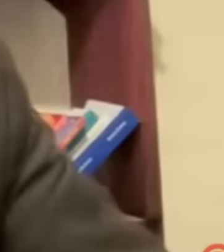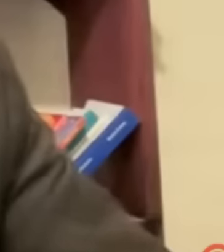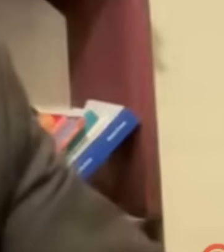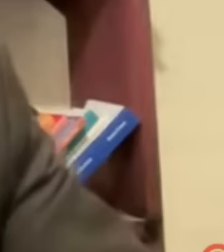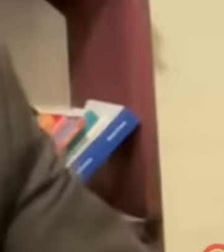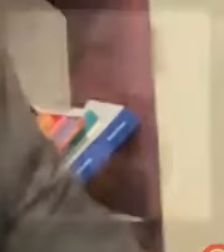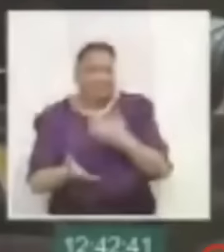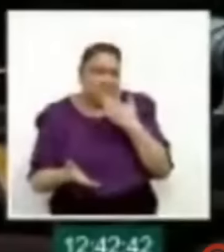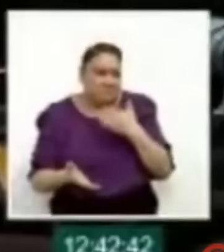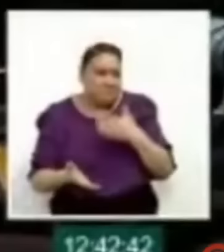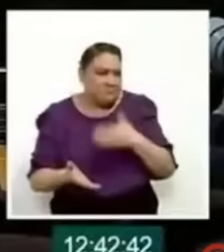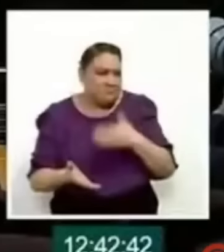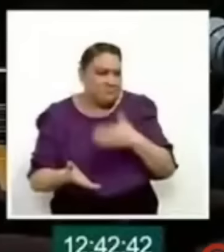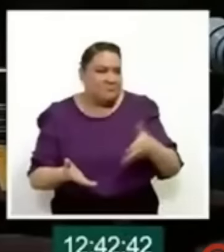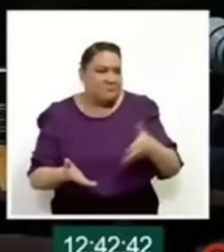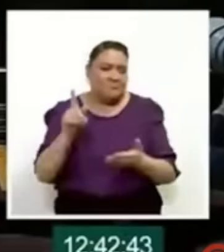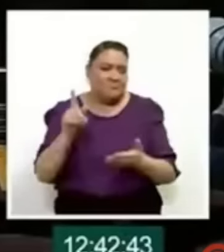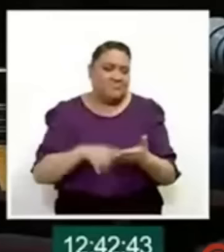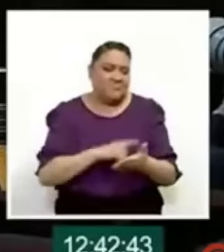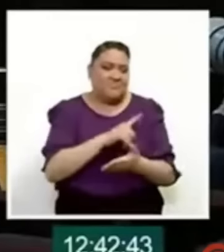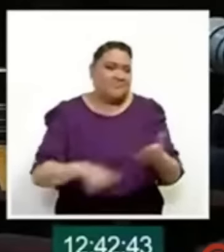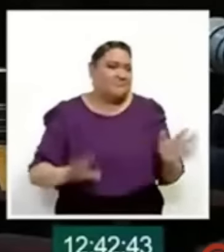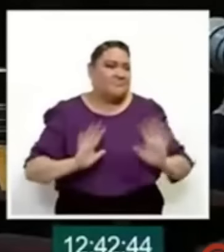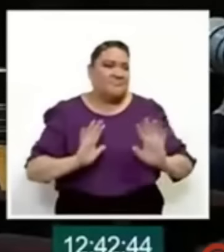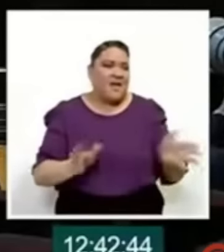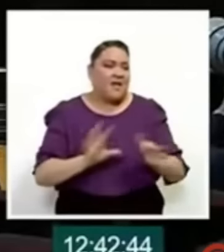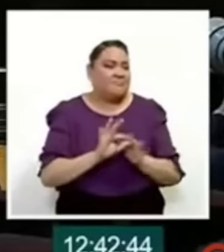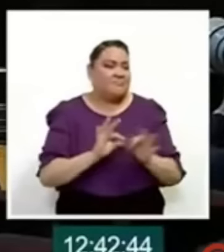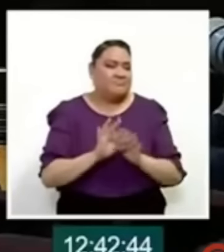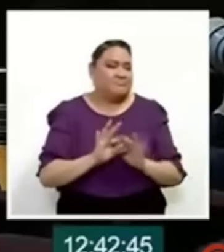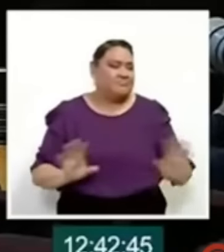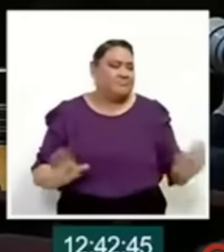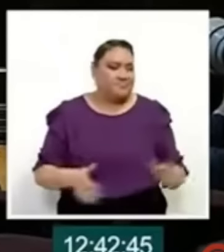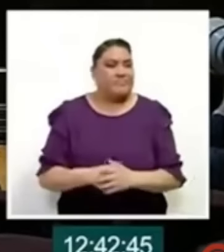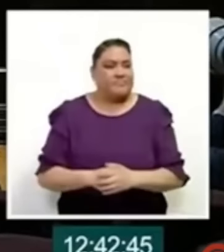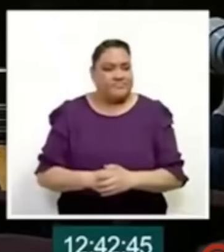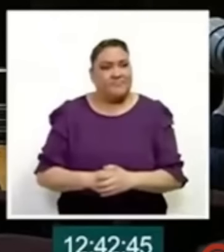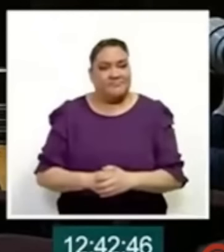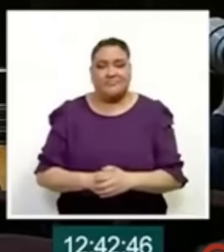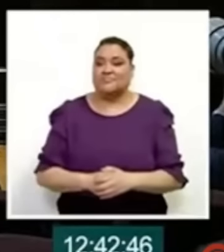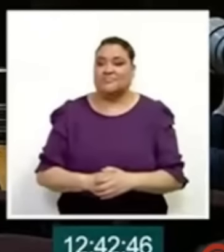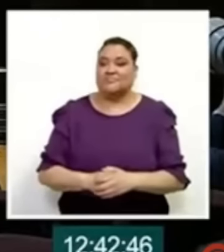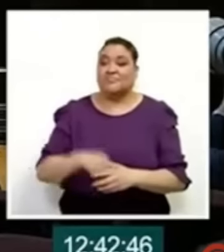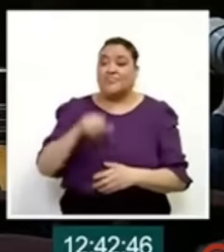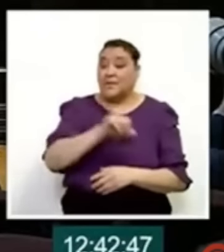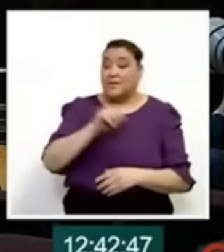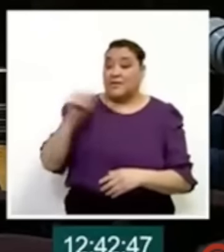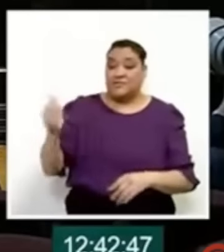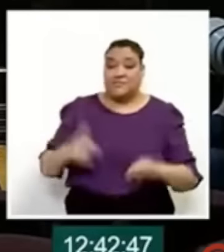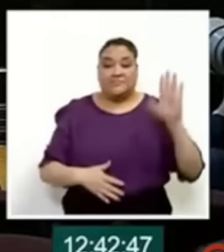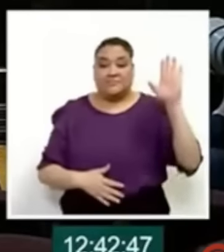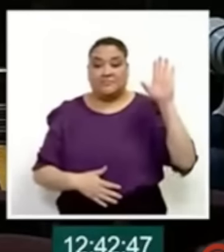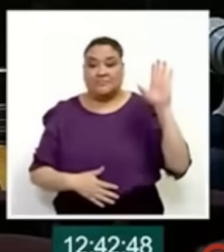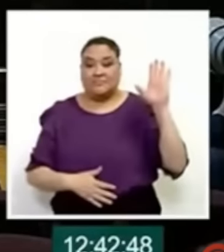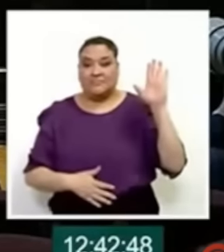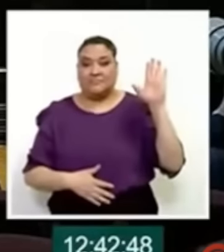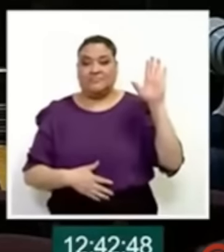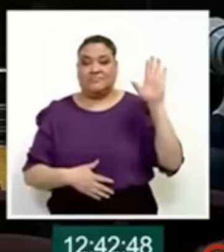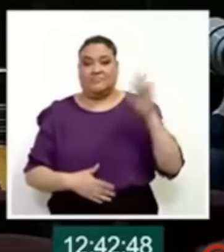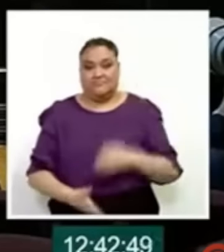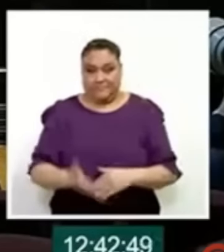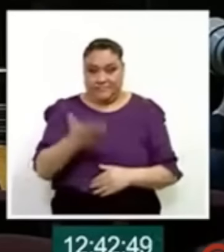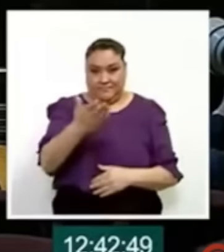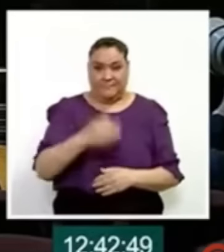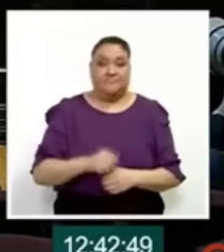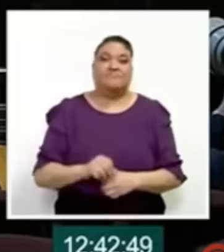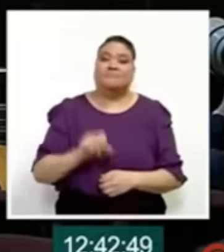una revisión constitucional de ciertos casos que luego van a impactar en el sistema jurídico. Y para que el